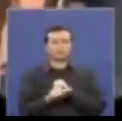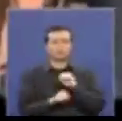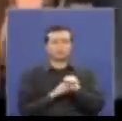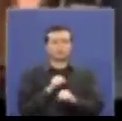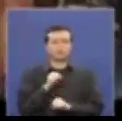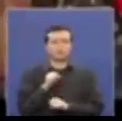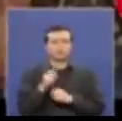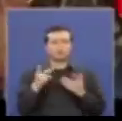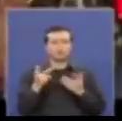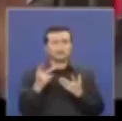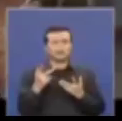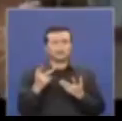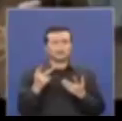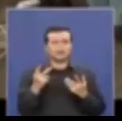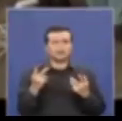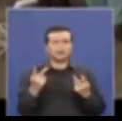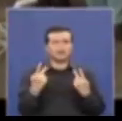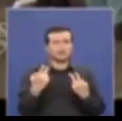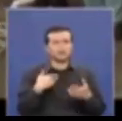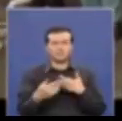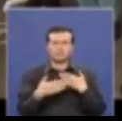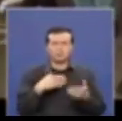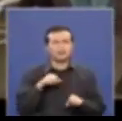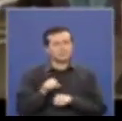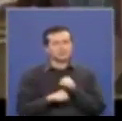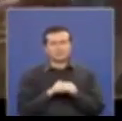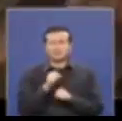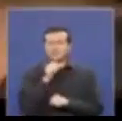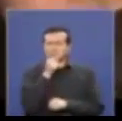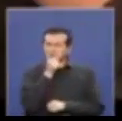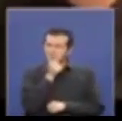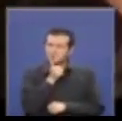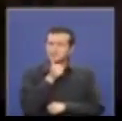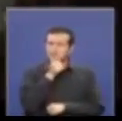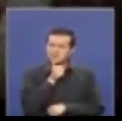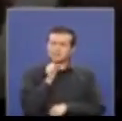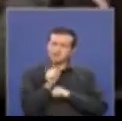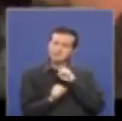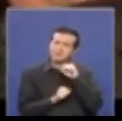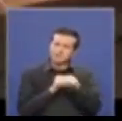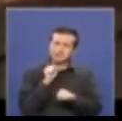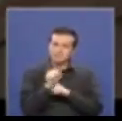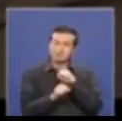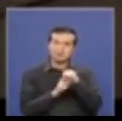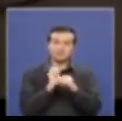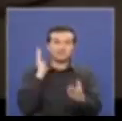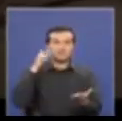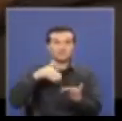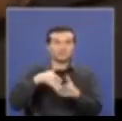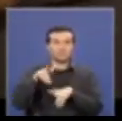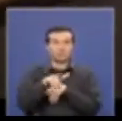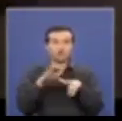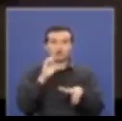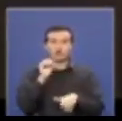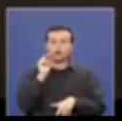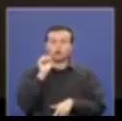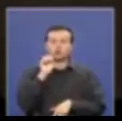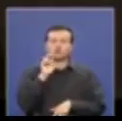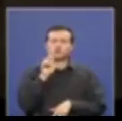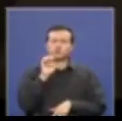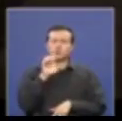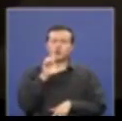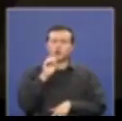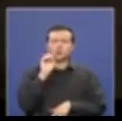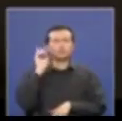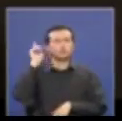más por vanidad que por piernas, seguimos para no quedar mal. Porque llegamos al Consuelo. Pero luego, de hecho, nos pasamos al Consuelo. Llegamos hasta la